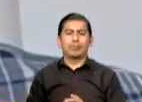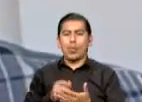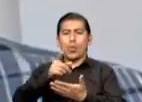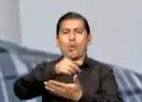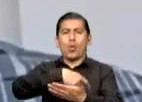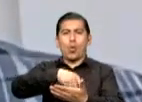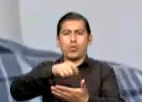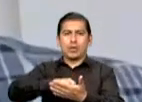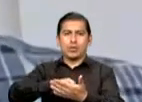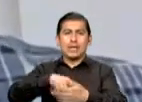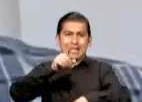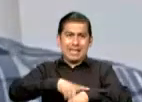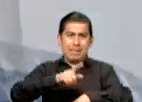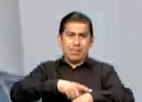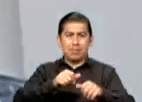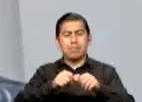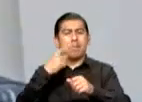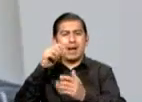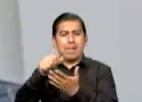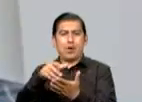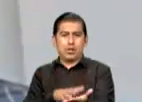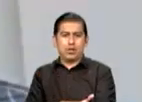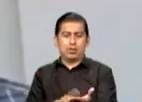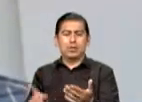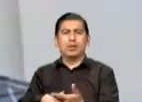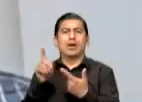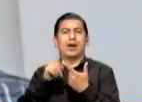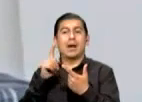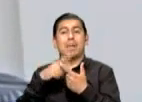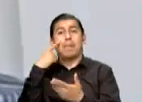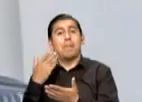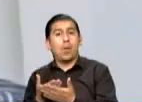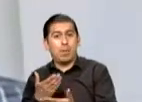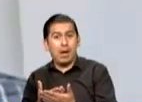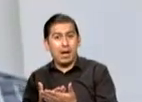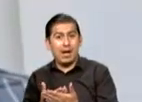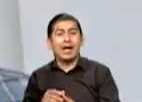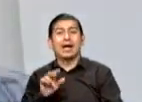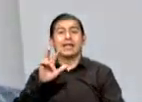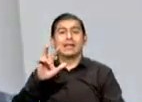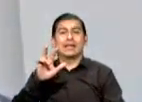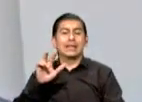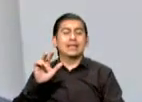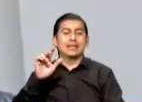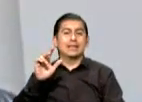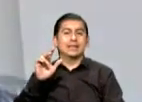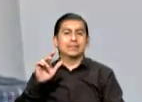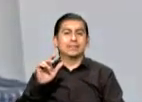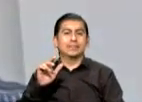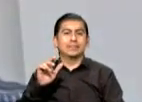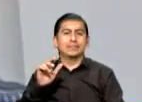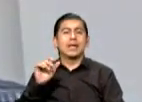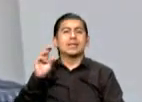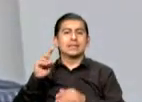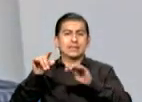contratos a plazo fijo y por proyecto. Ampliar los periodos de prueba a 180 días. Y por último,